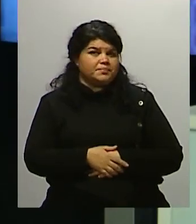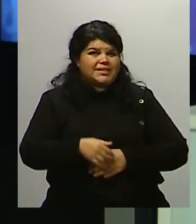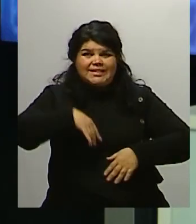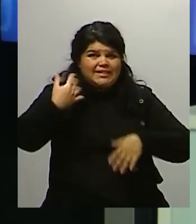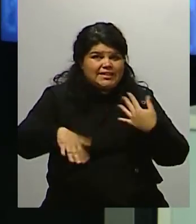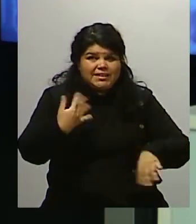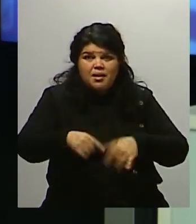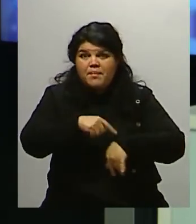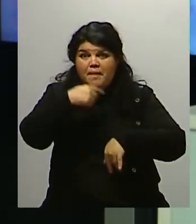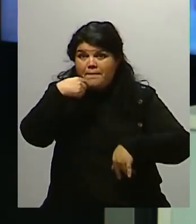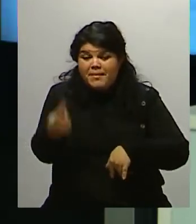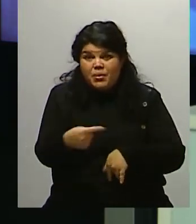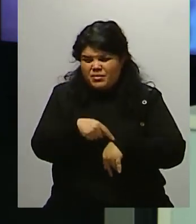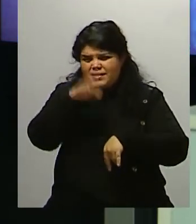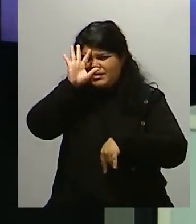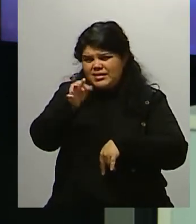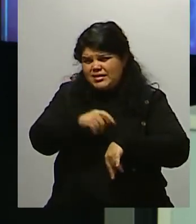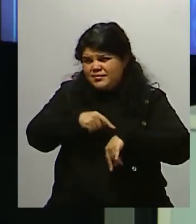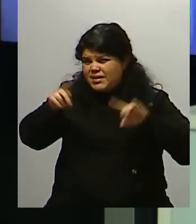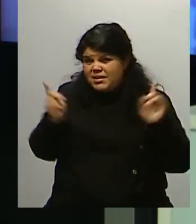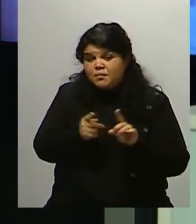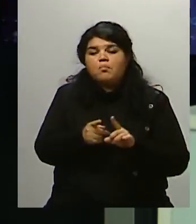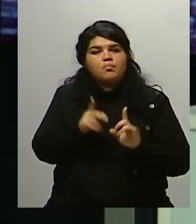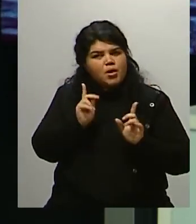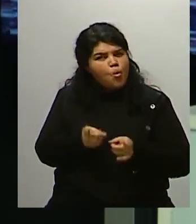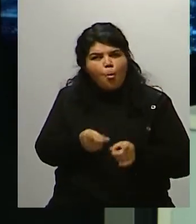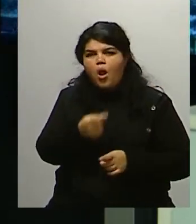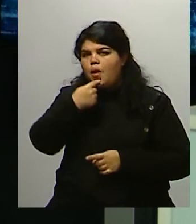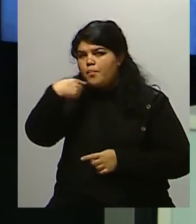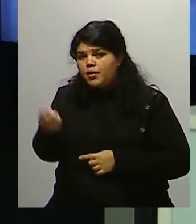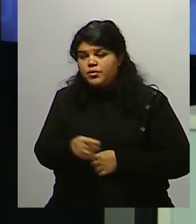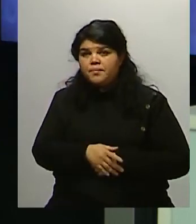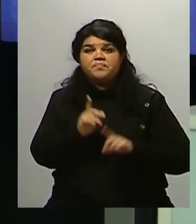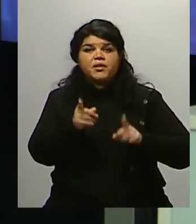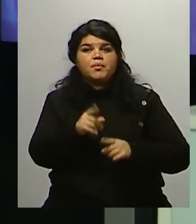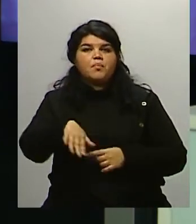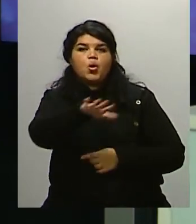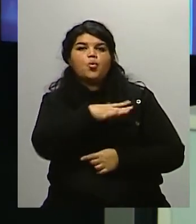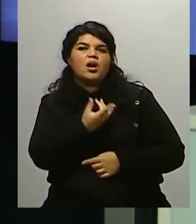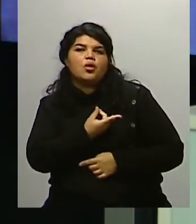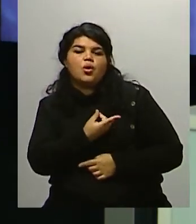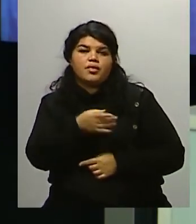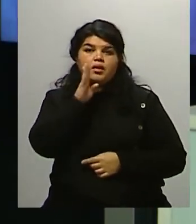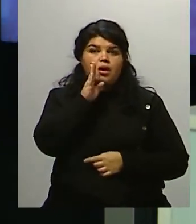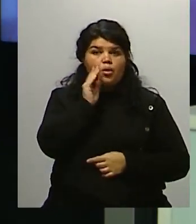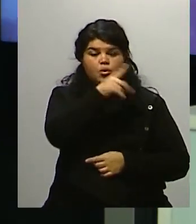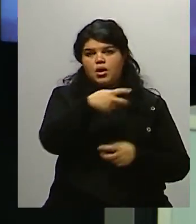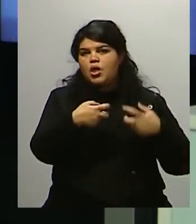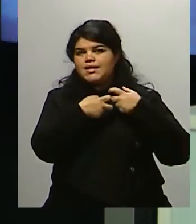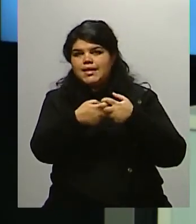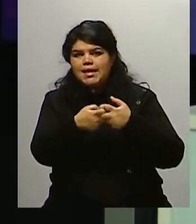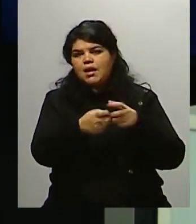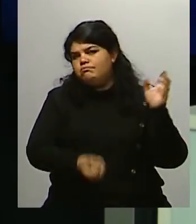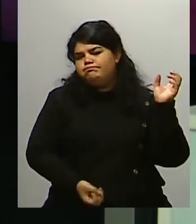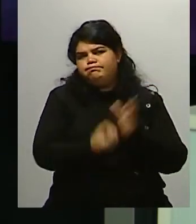quería hacértela también porque hay un proceso, veíamos una situación que se está dando en Estados Unidos, que es la cuna del sindicalismo a nivel mundial, es donde sale el sindicalismo,